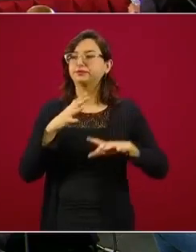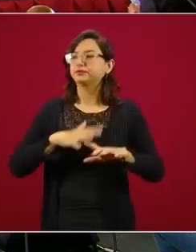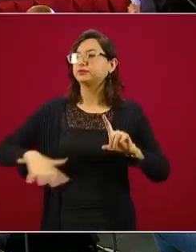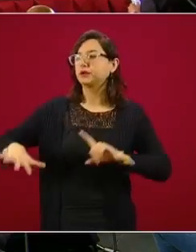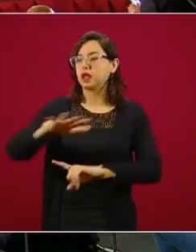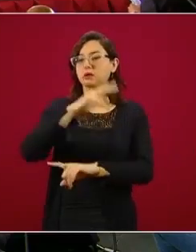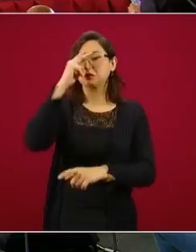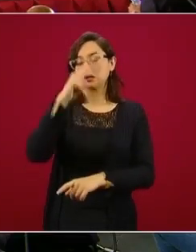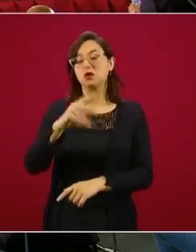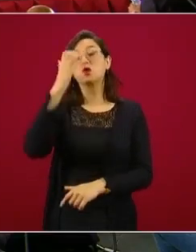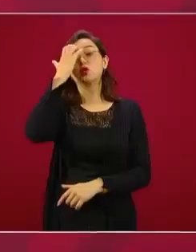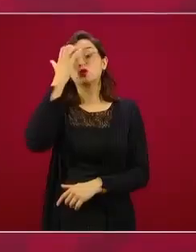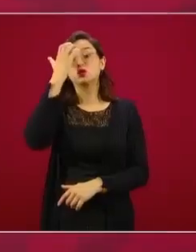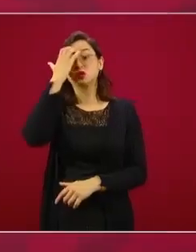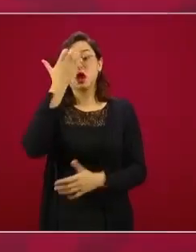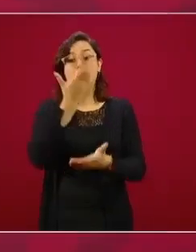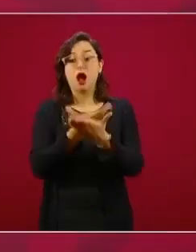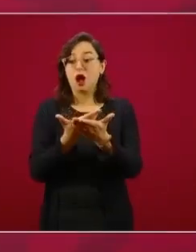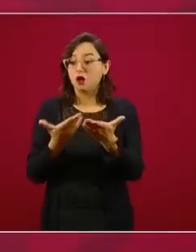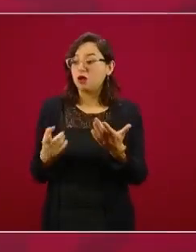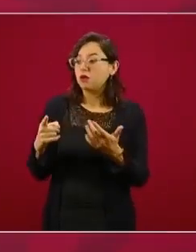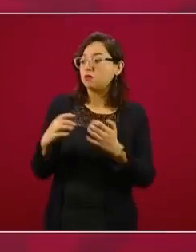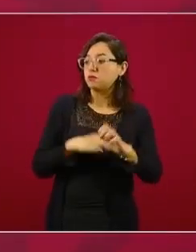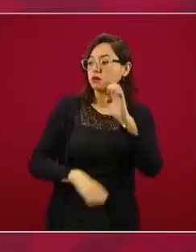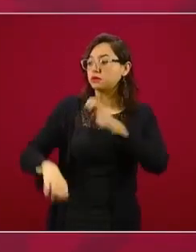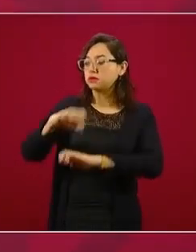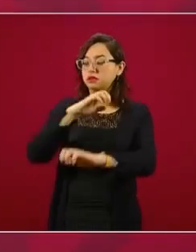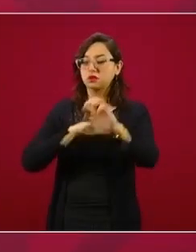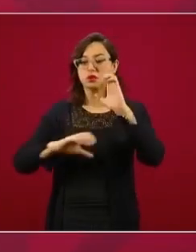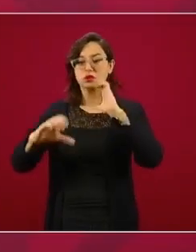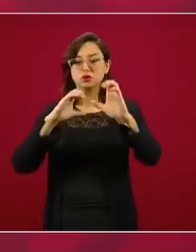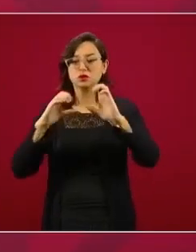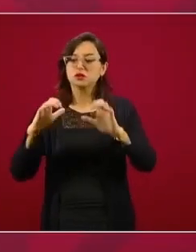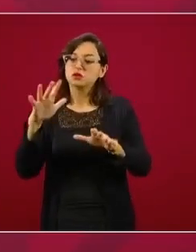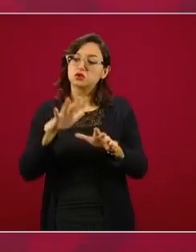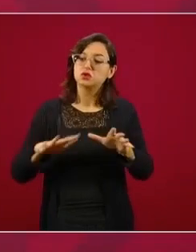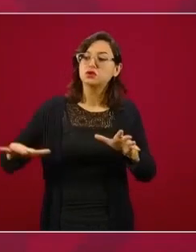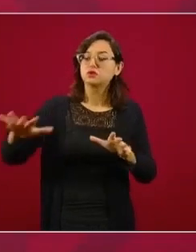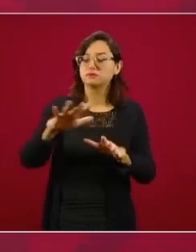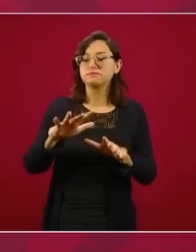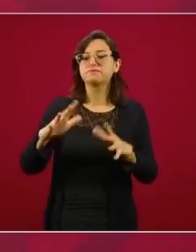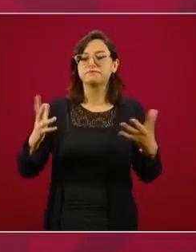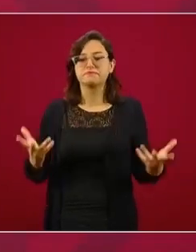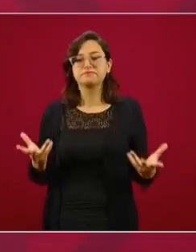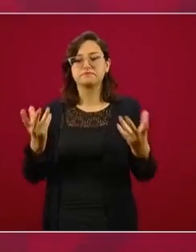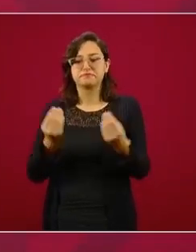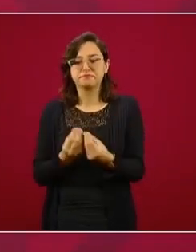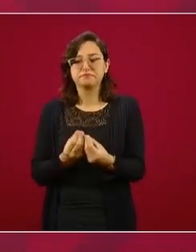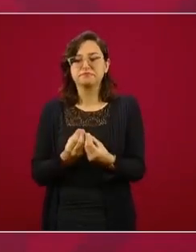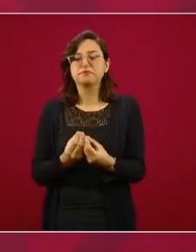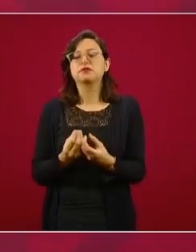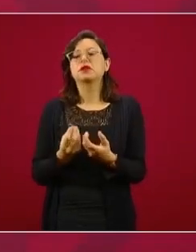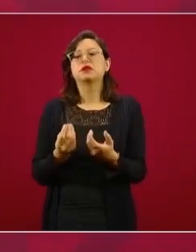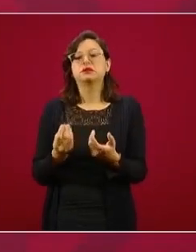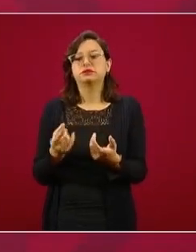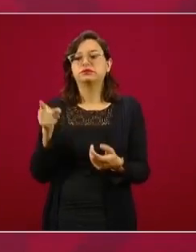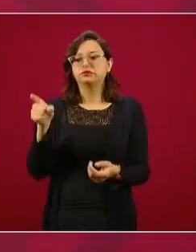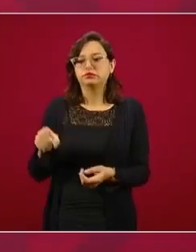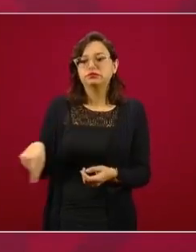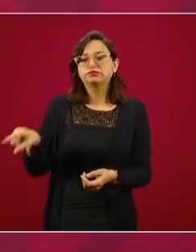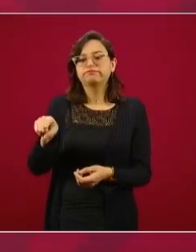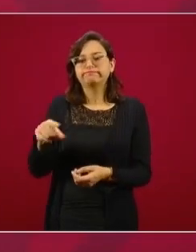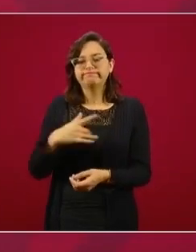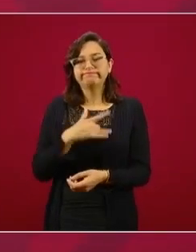otro esfuerzo de una empresa de comunicación y sociedad en general, con la capacidad, con la